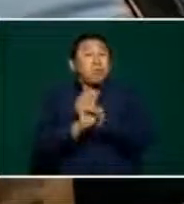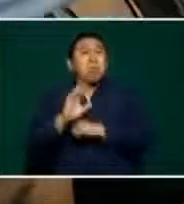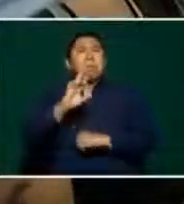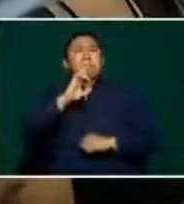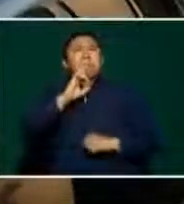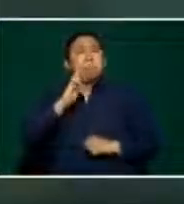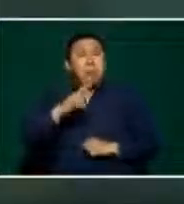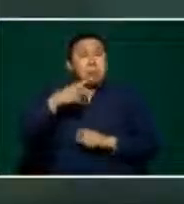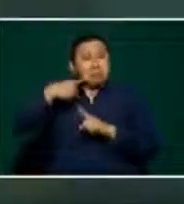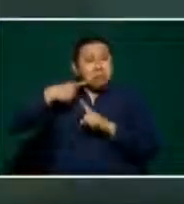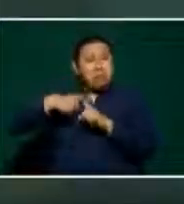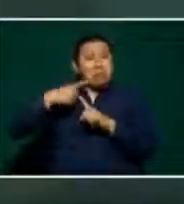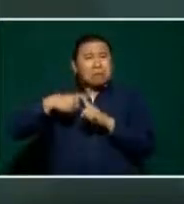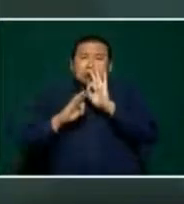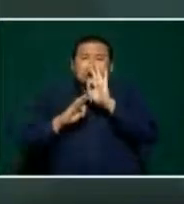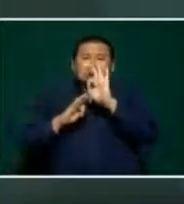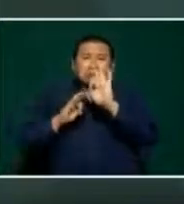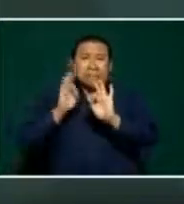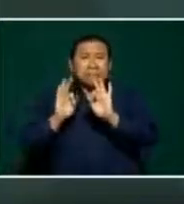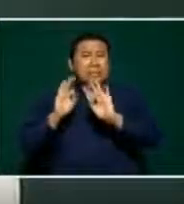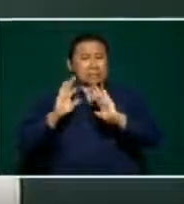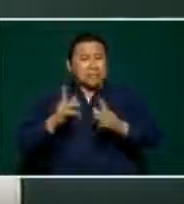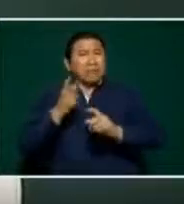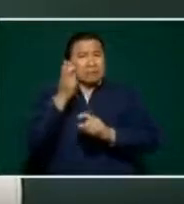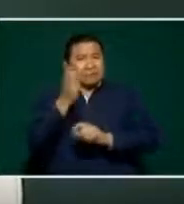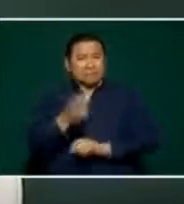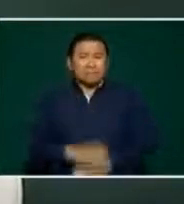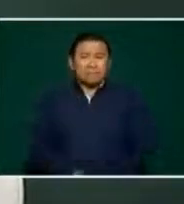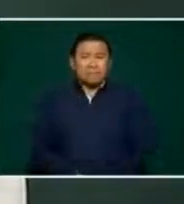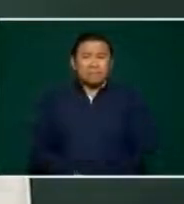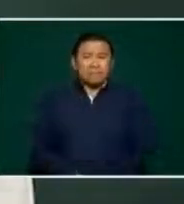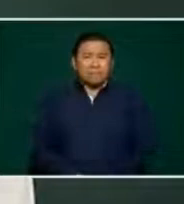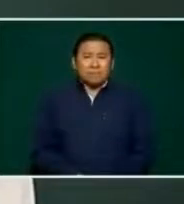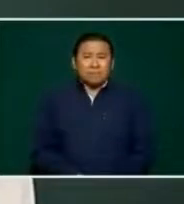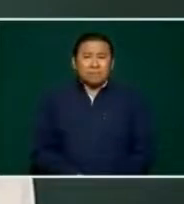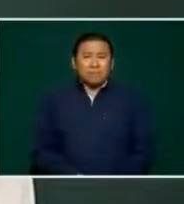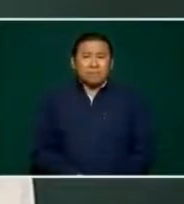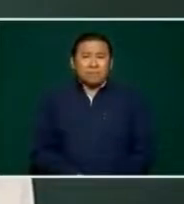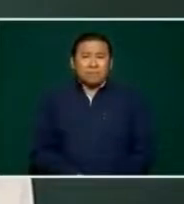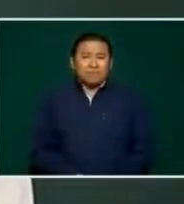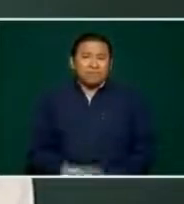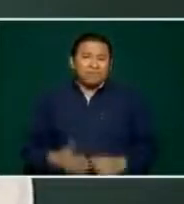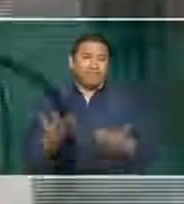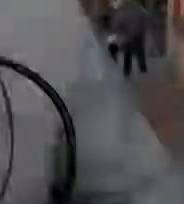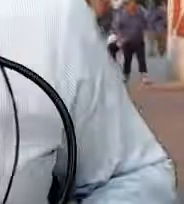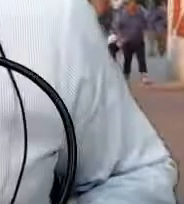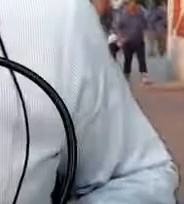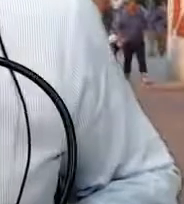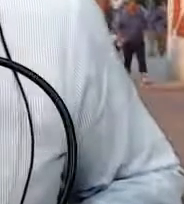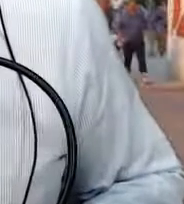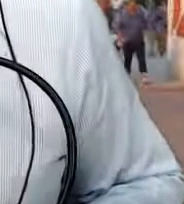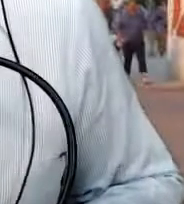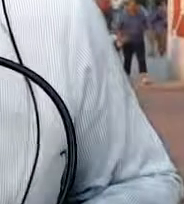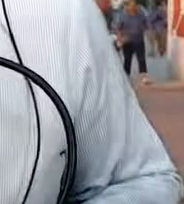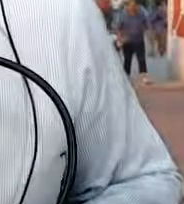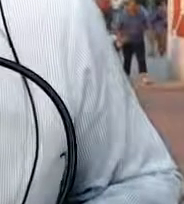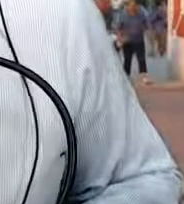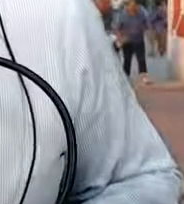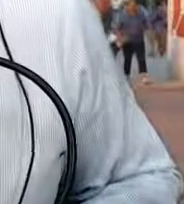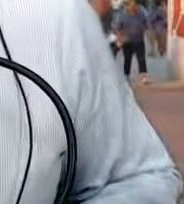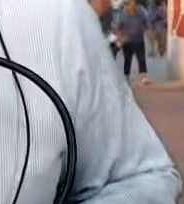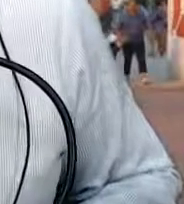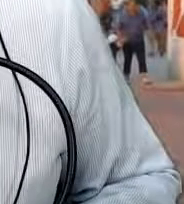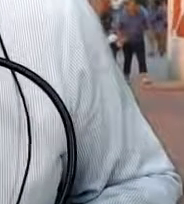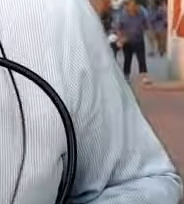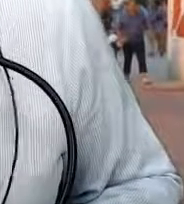que ya estamos actuando para ello bien pues ahí está parte de la respuesta de esta mañana del